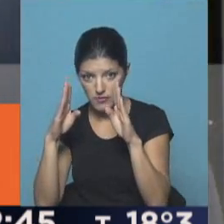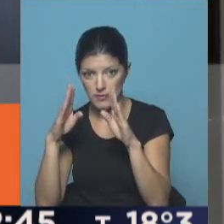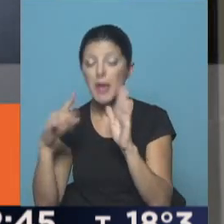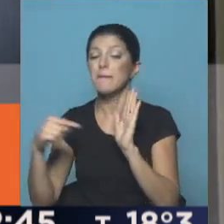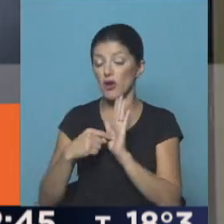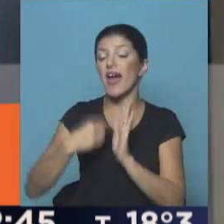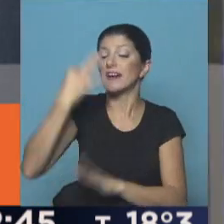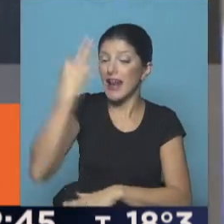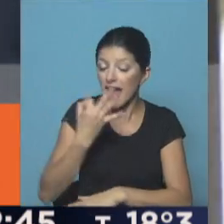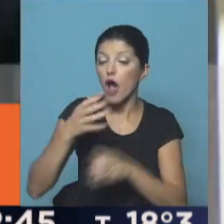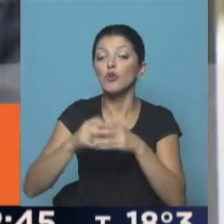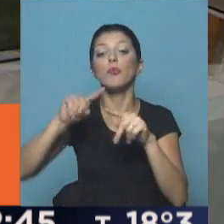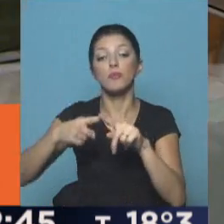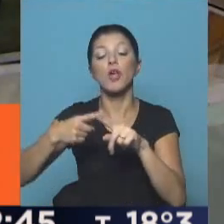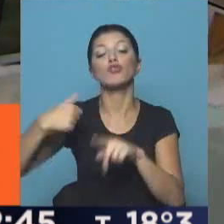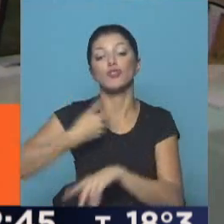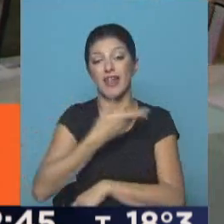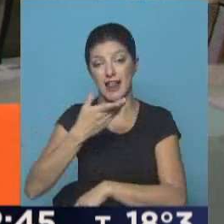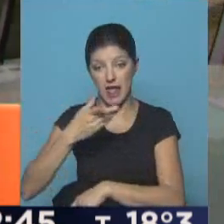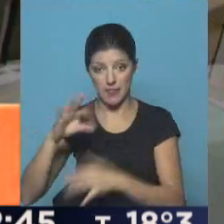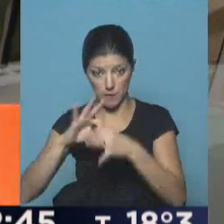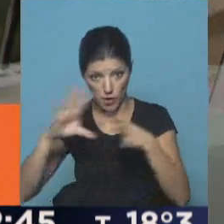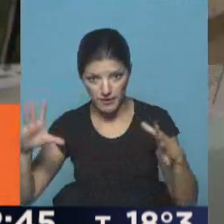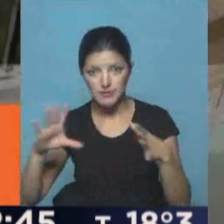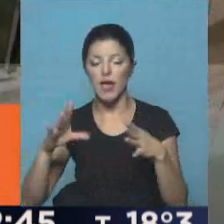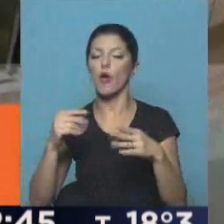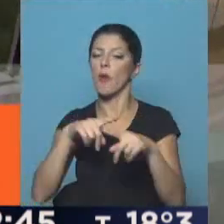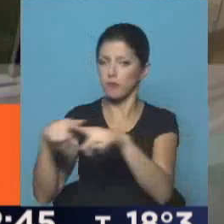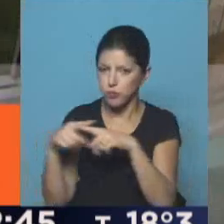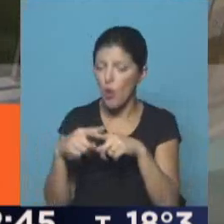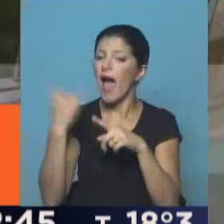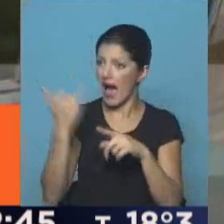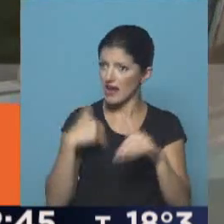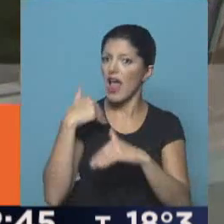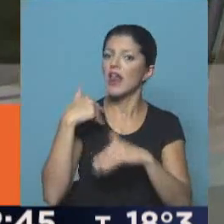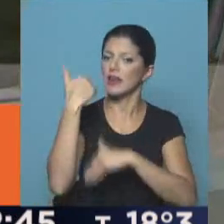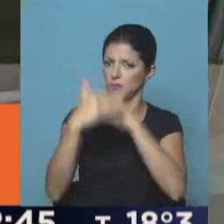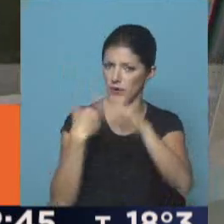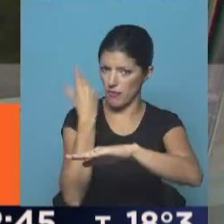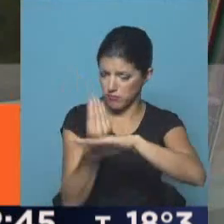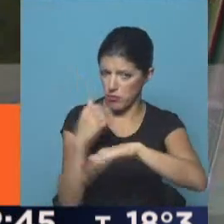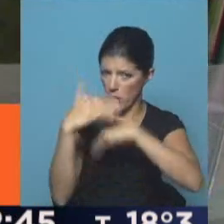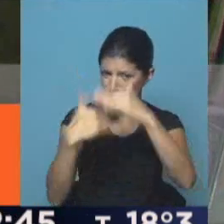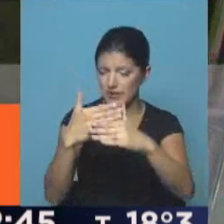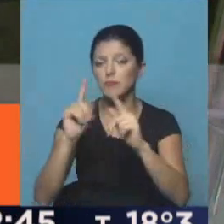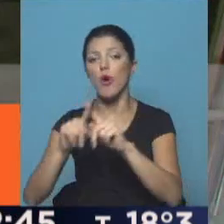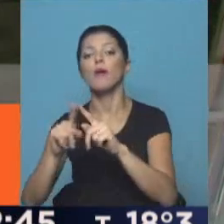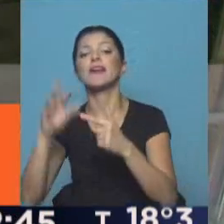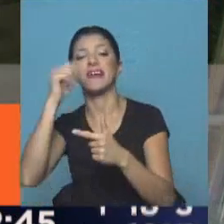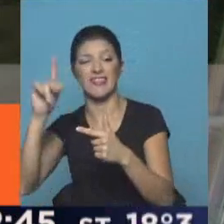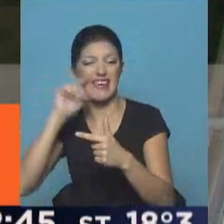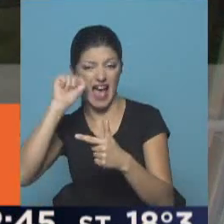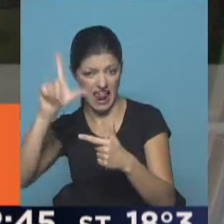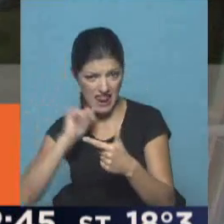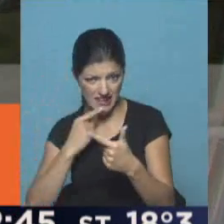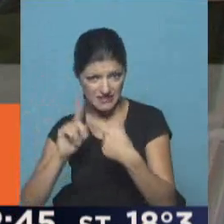en general una identidad en disputa, donde hay liberalismo progresista, donde hay demócratas radicales. Corbyn